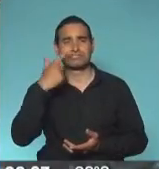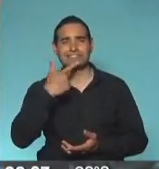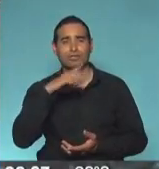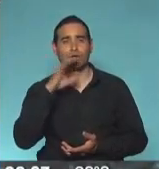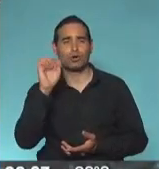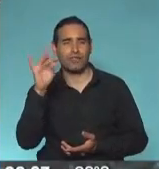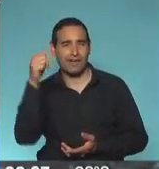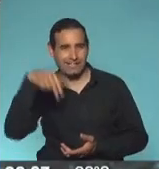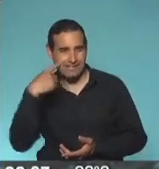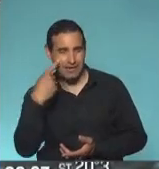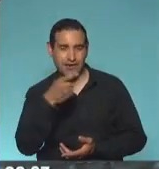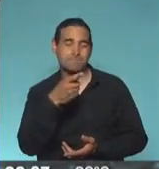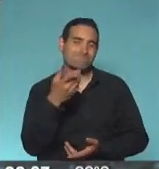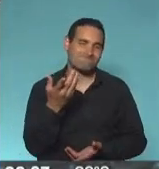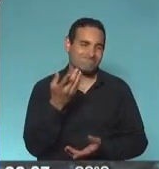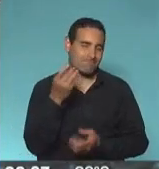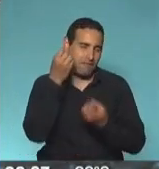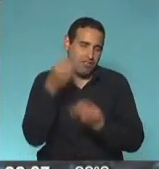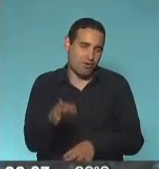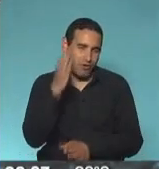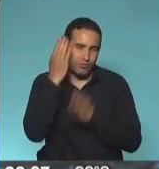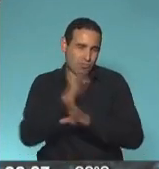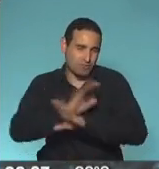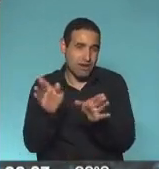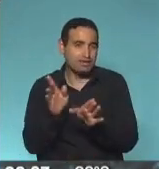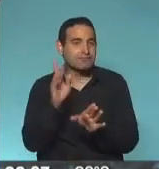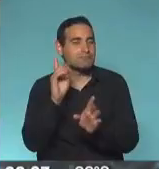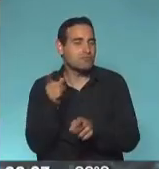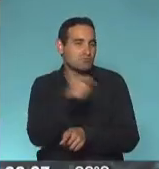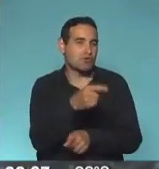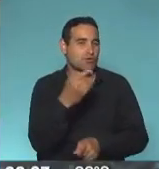Israel propiamente dicho, y tiene que en el momento llegar a tipo de compromisos.